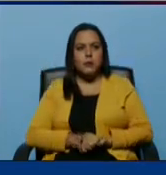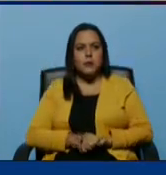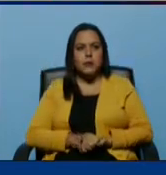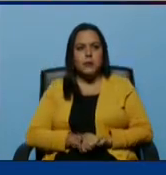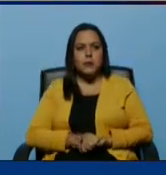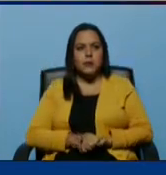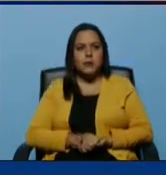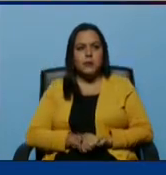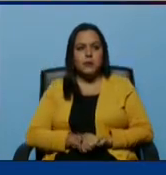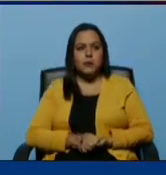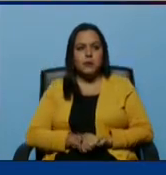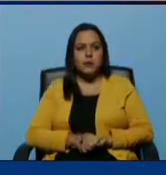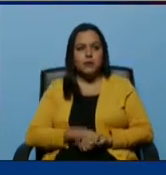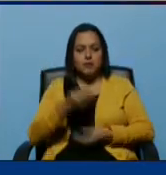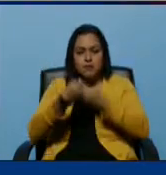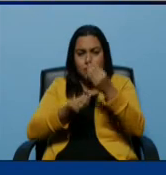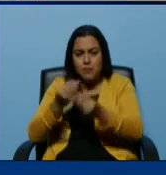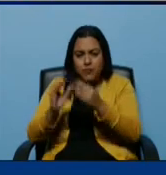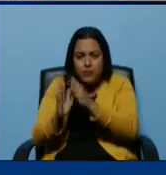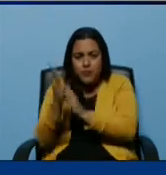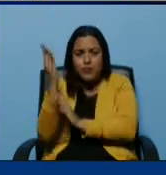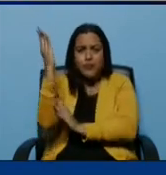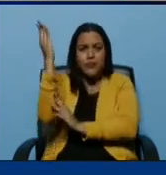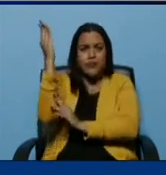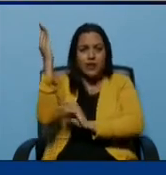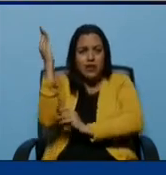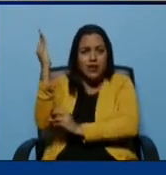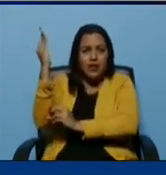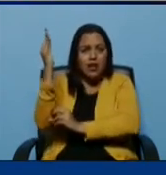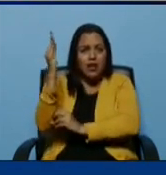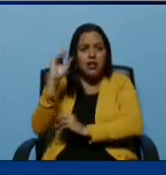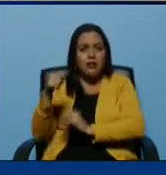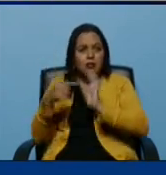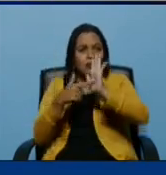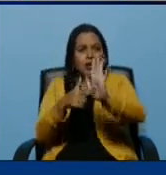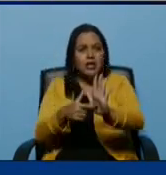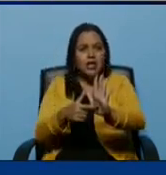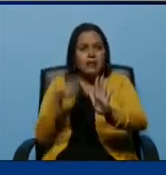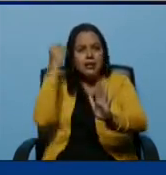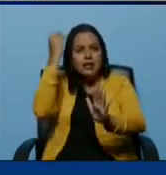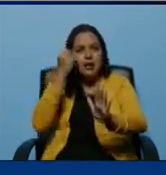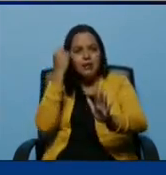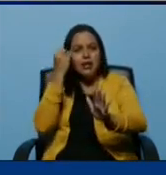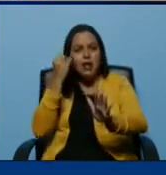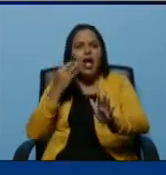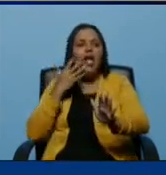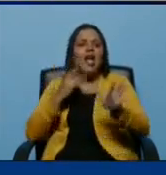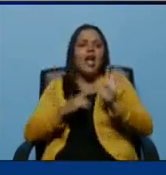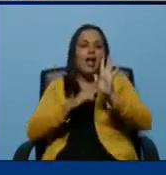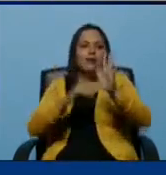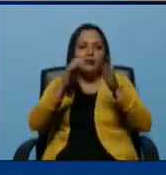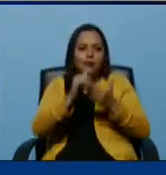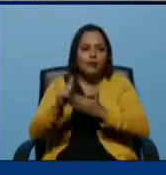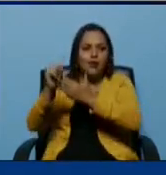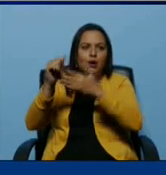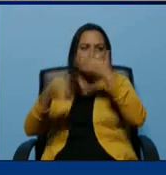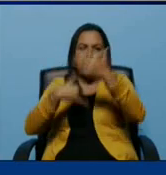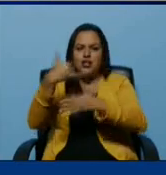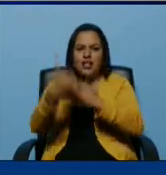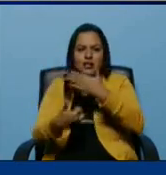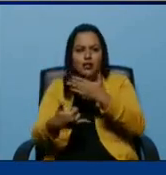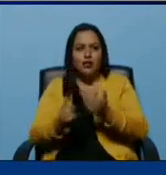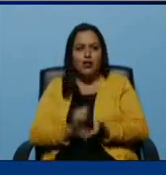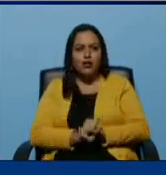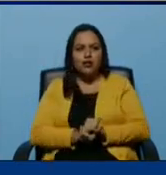Y más que poner una estatua es levantar su pensamiento, su ejemplo, su liderazgo, el proyecto